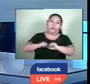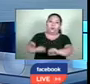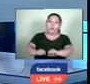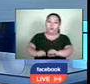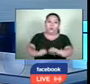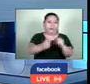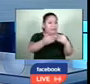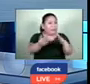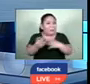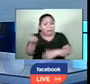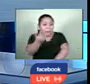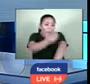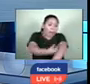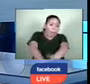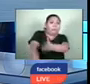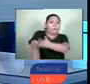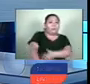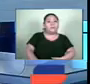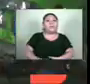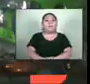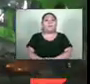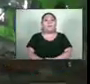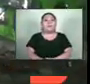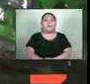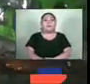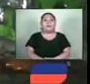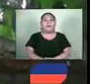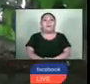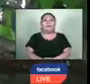y varios heridos.